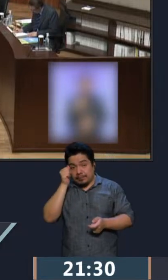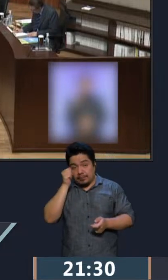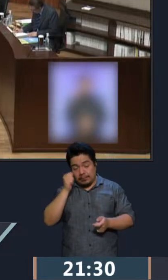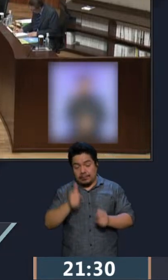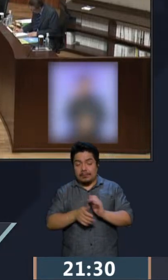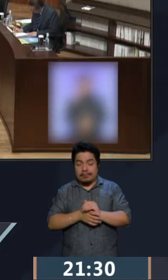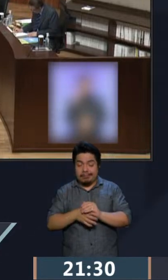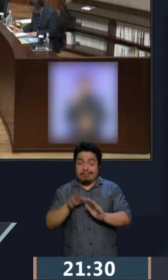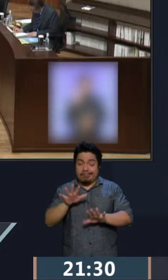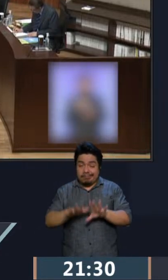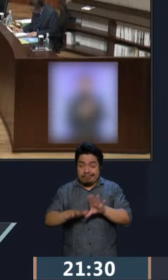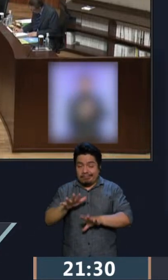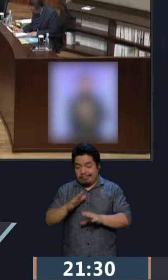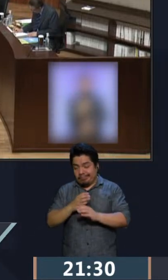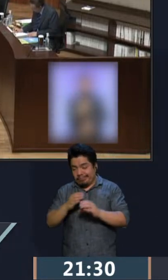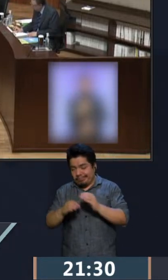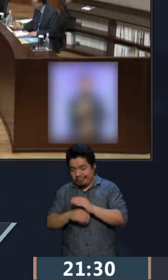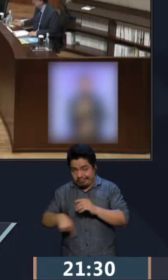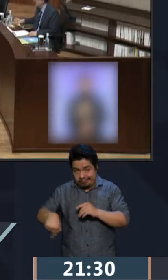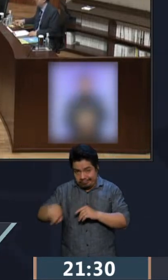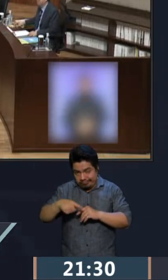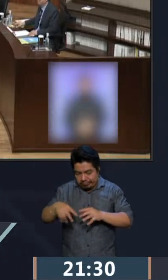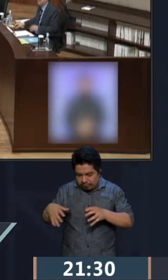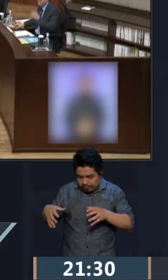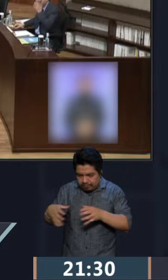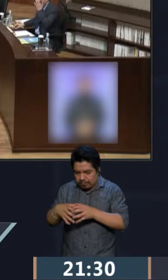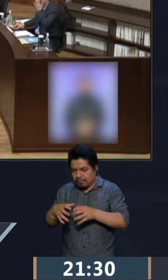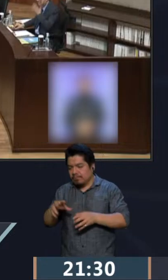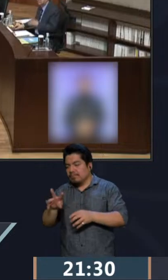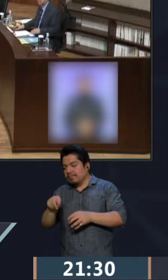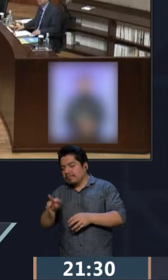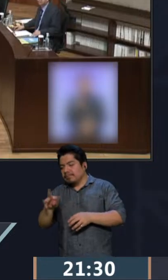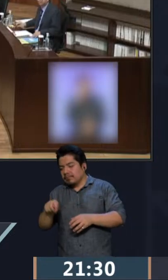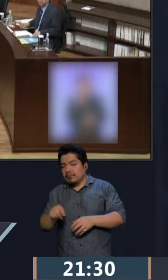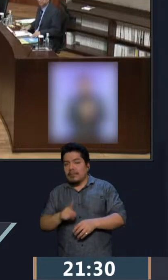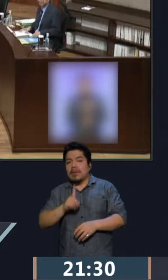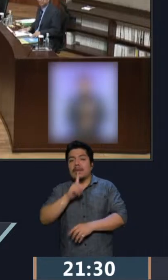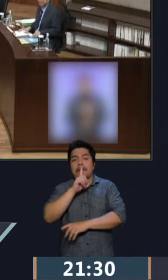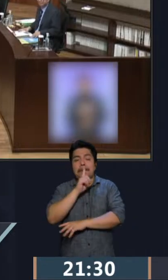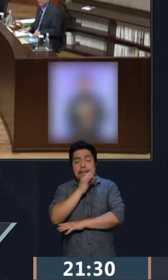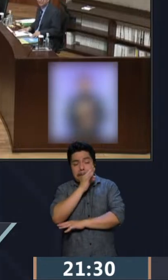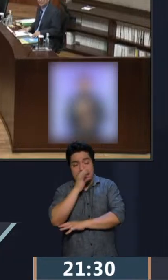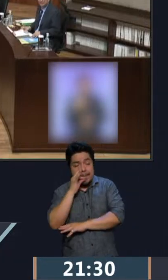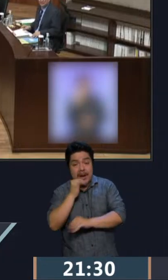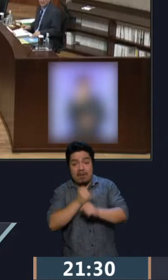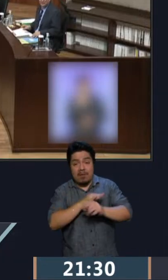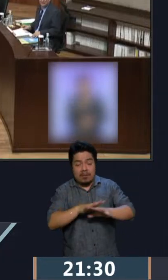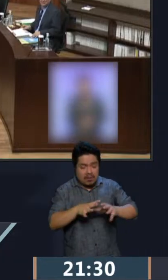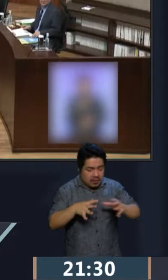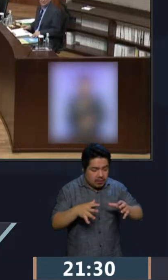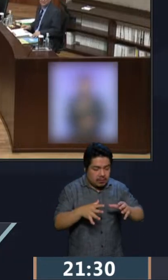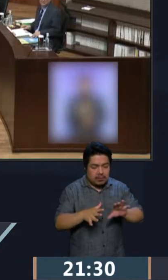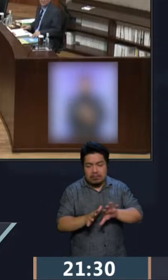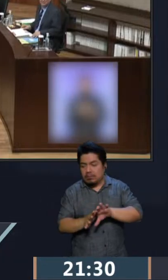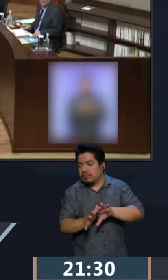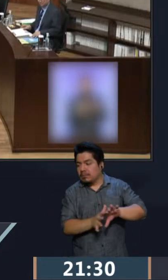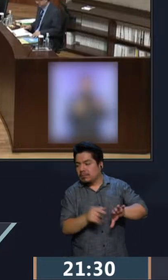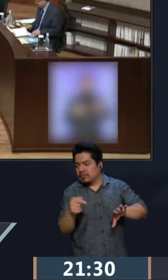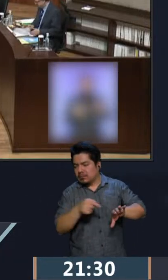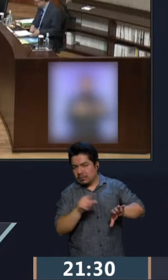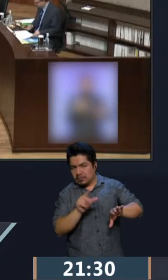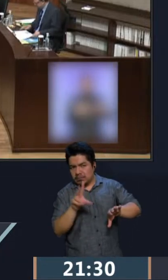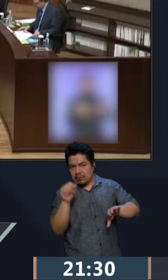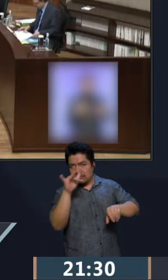que pueden hacer estos grandes consorcios mediáticos es simplemente silenciar la información. Es decir,